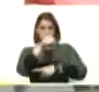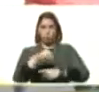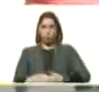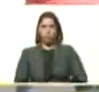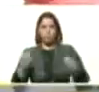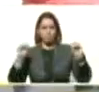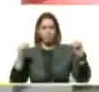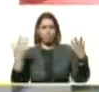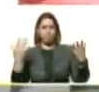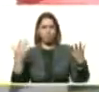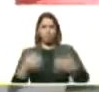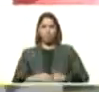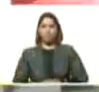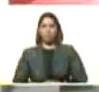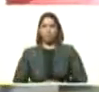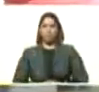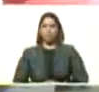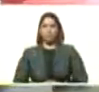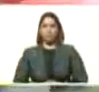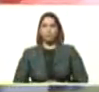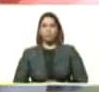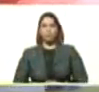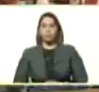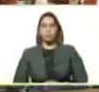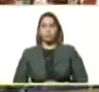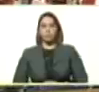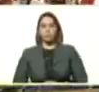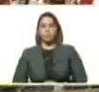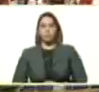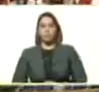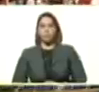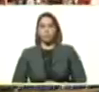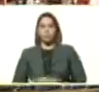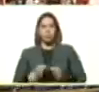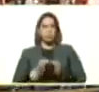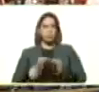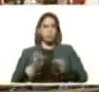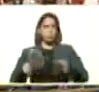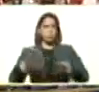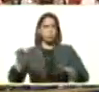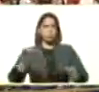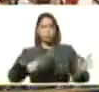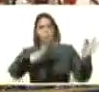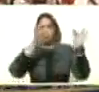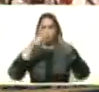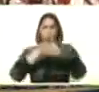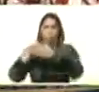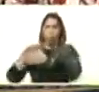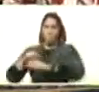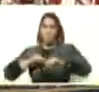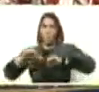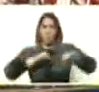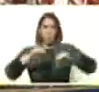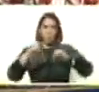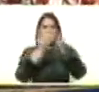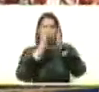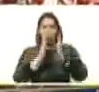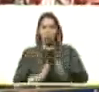logró recoger el largo legado de las luchas del movimiento estudiantil